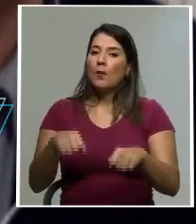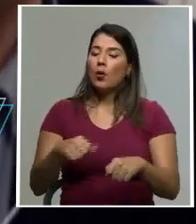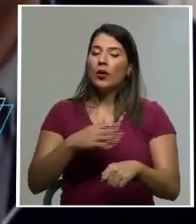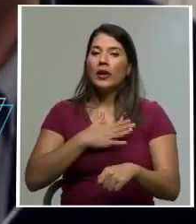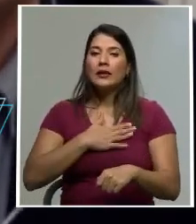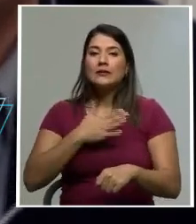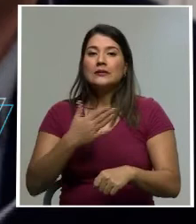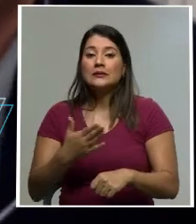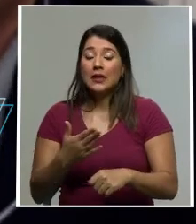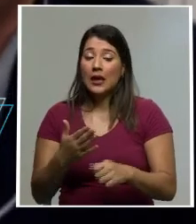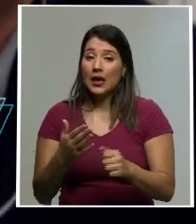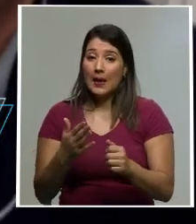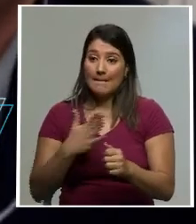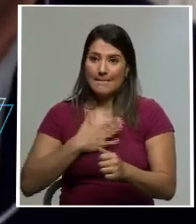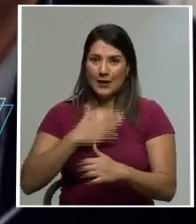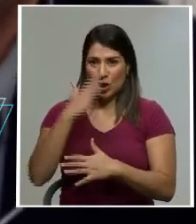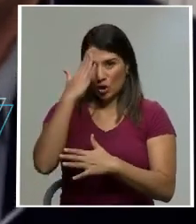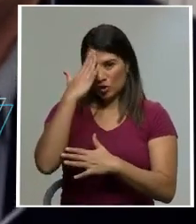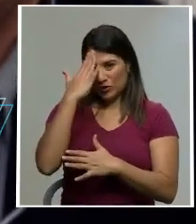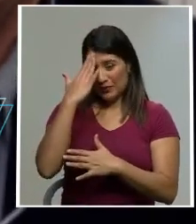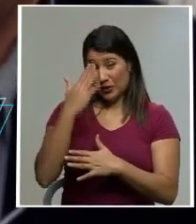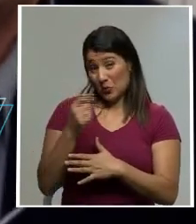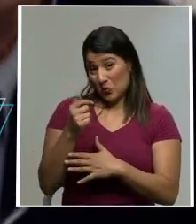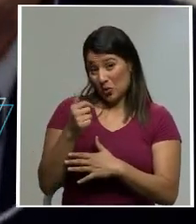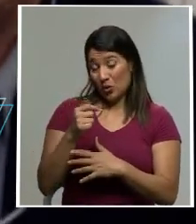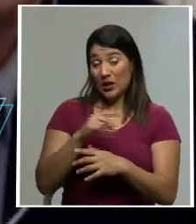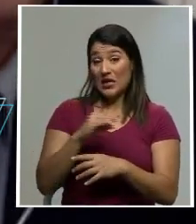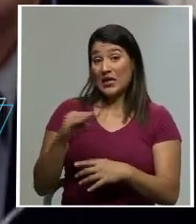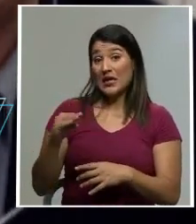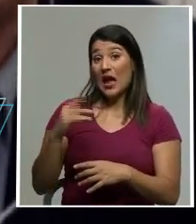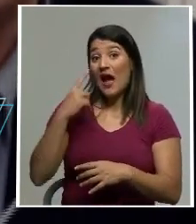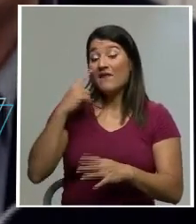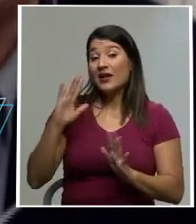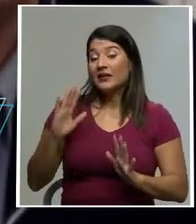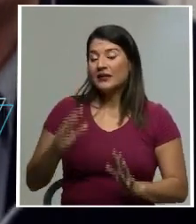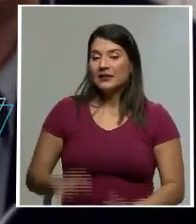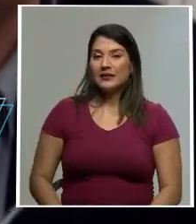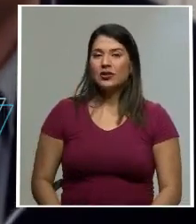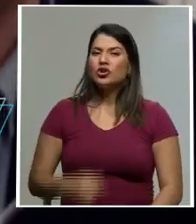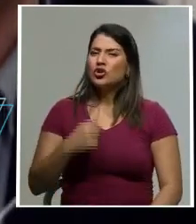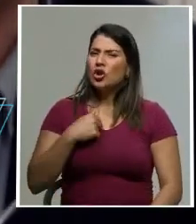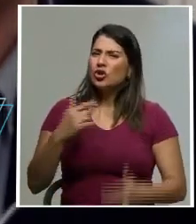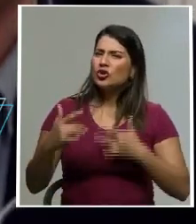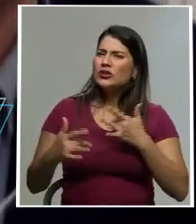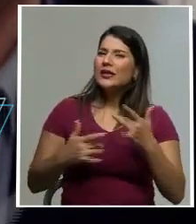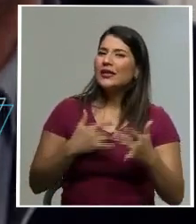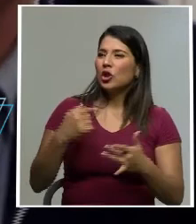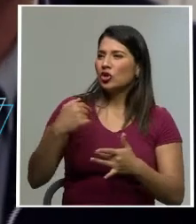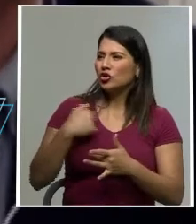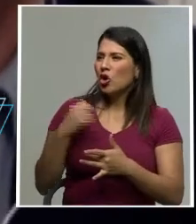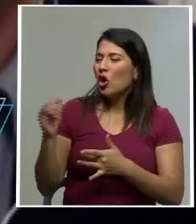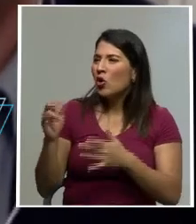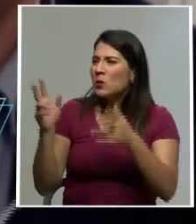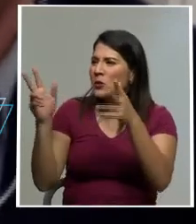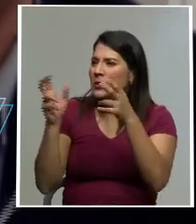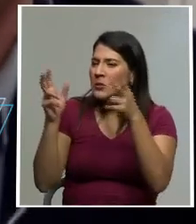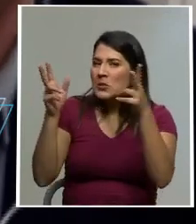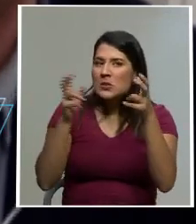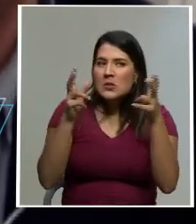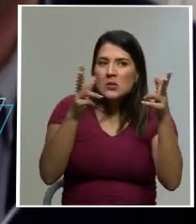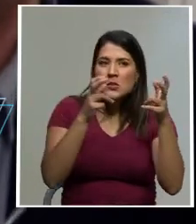mío por poquito que sea. Y vamos a ver, no sé qué, o sea, siento que uno es como un recolector, es como una esponja que